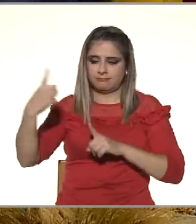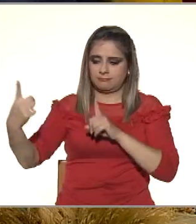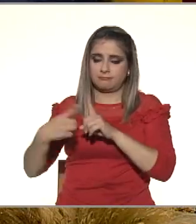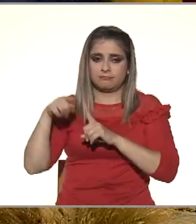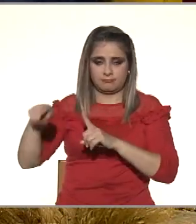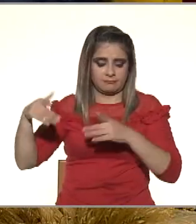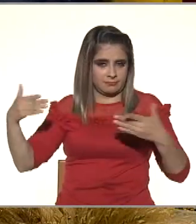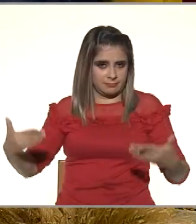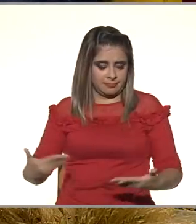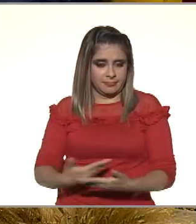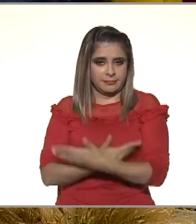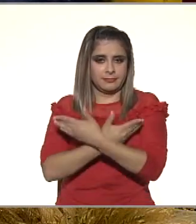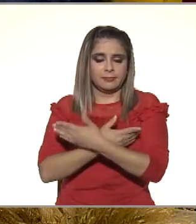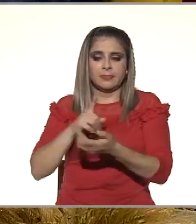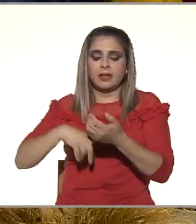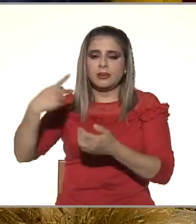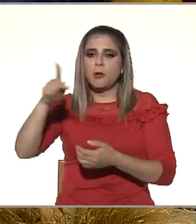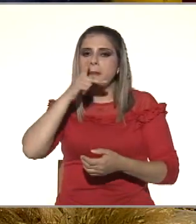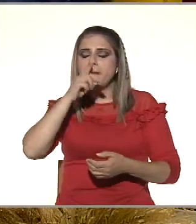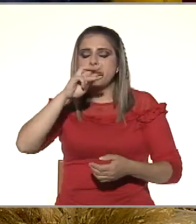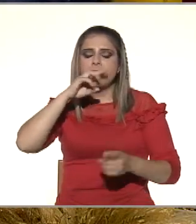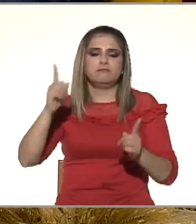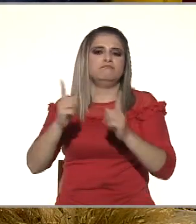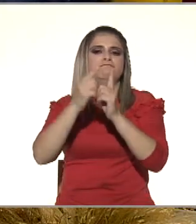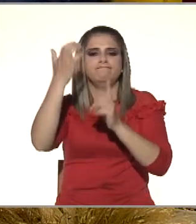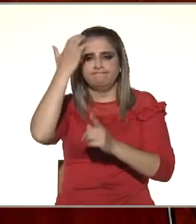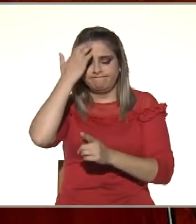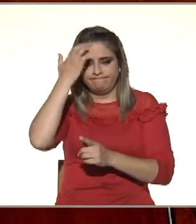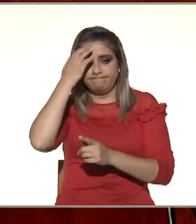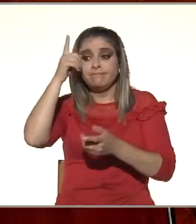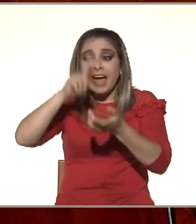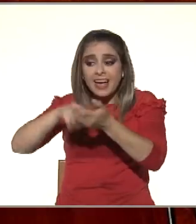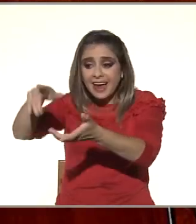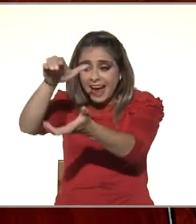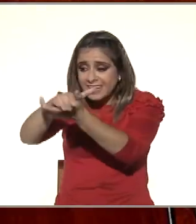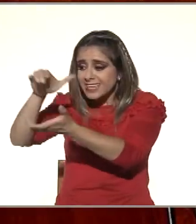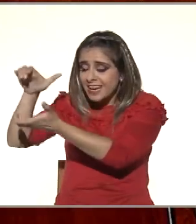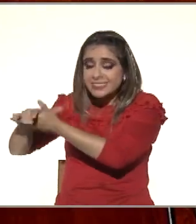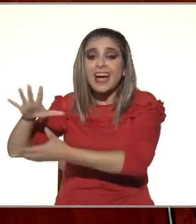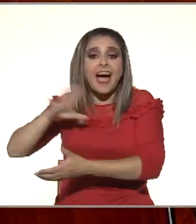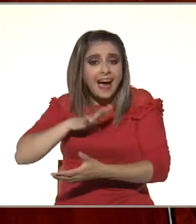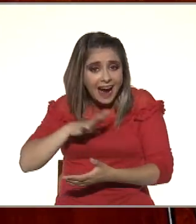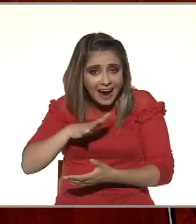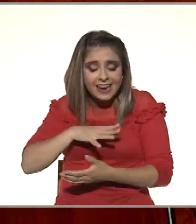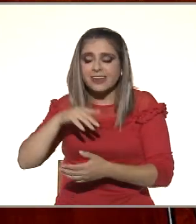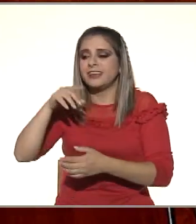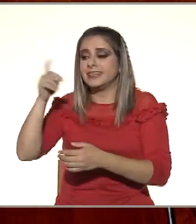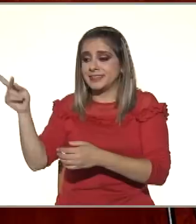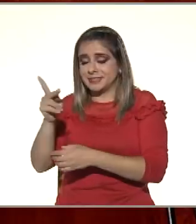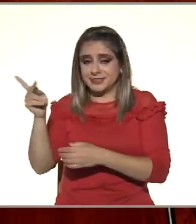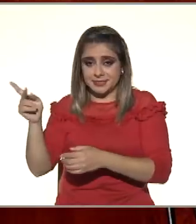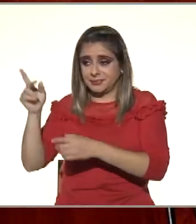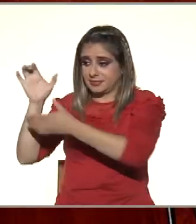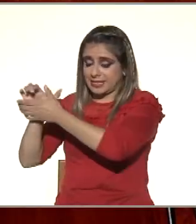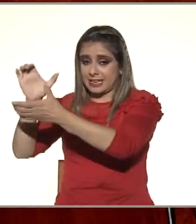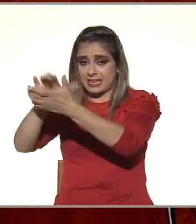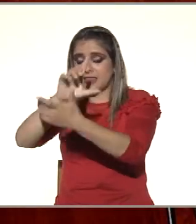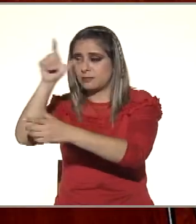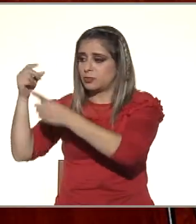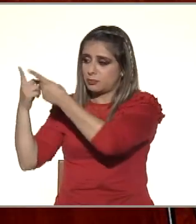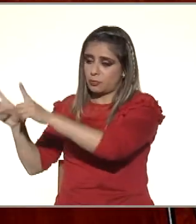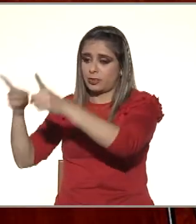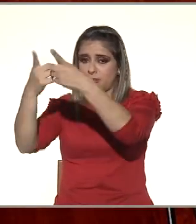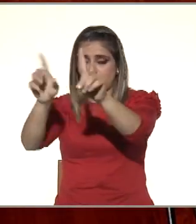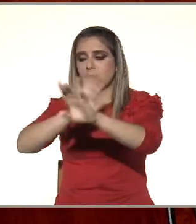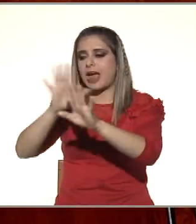nació, sus papás se conocieron estando casados. Nació él cuando ellos todavía estaban casados, se divorciaron y se hicieron